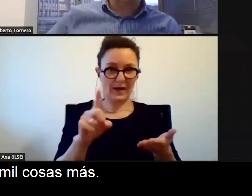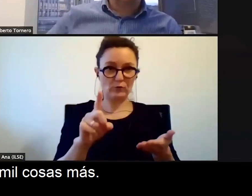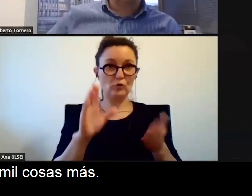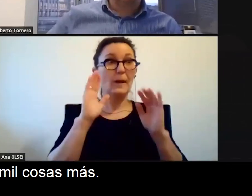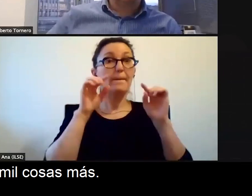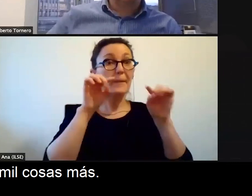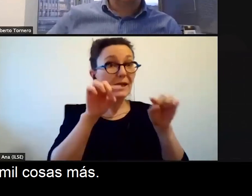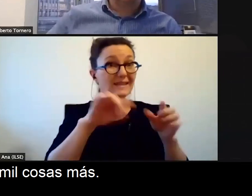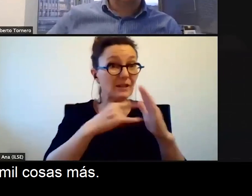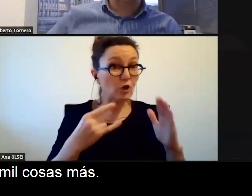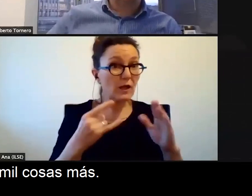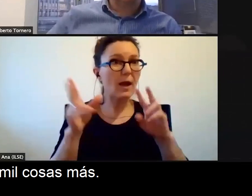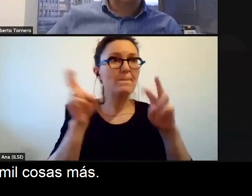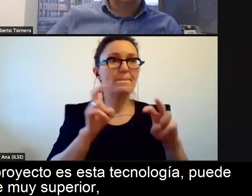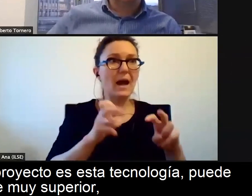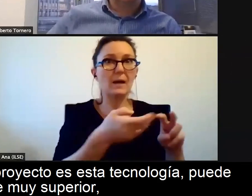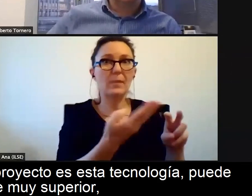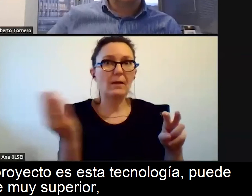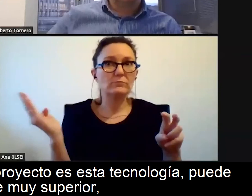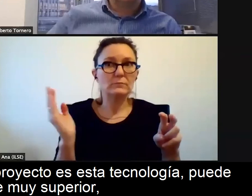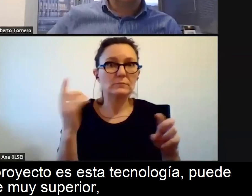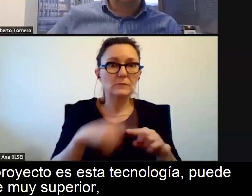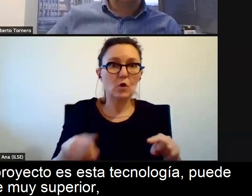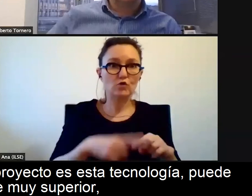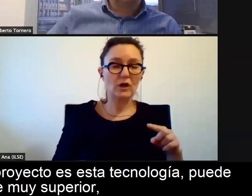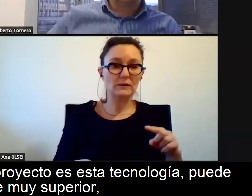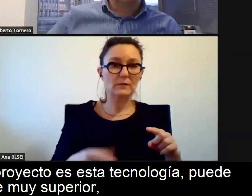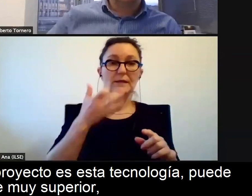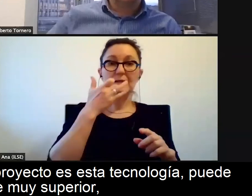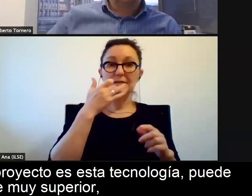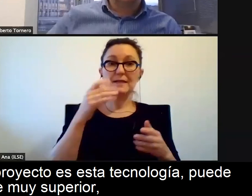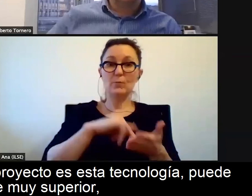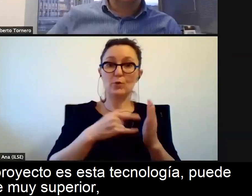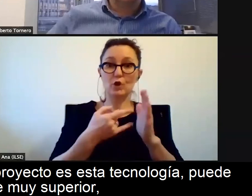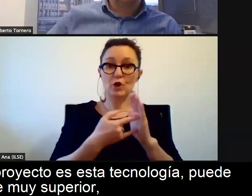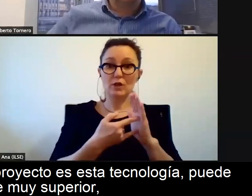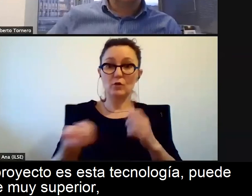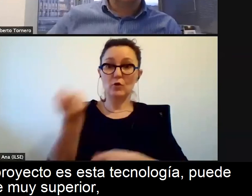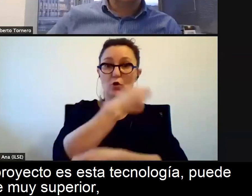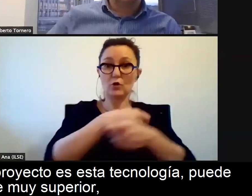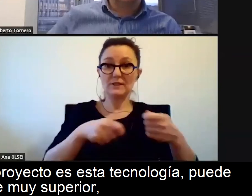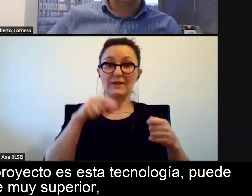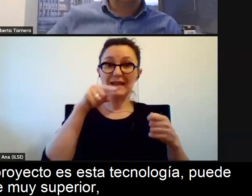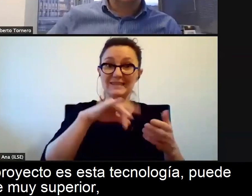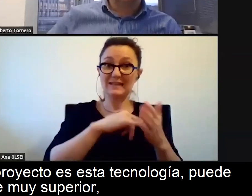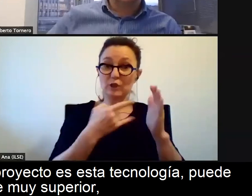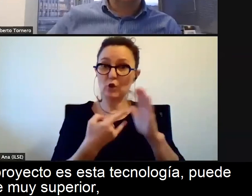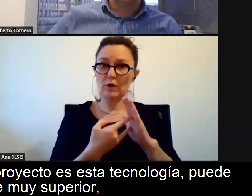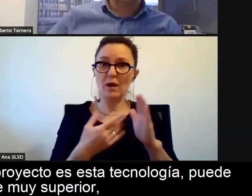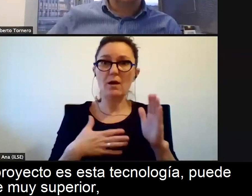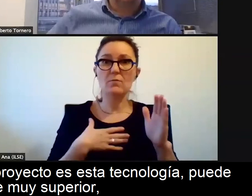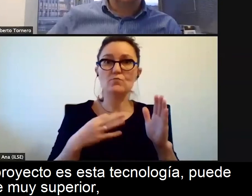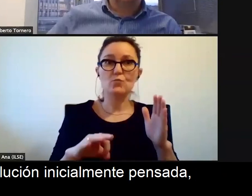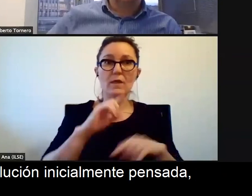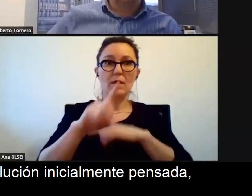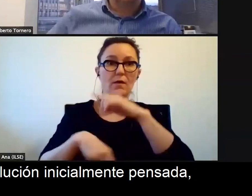vale para 1000 cosas más. Con lo cual, si lo que se vende de proyecto es esa tecnología, puede tener un alcance